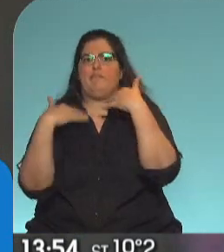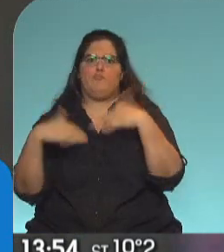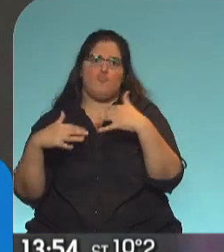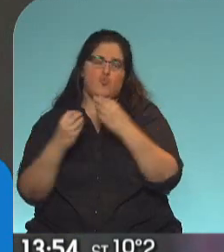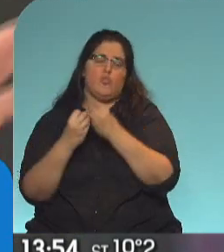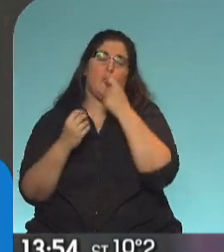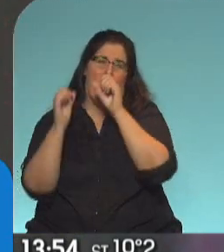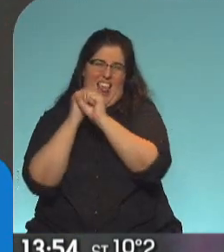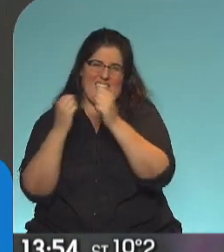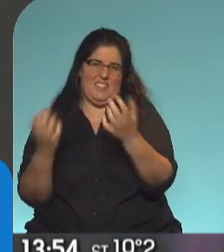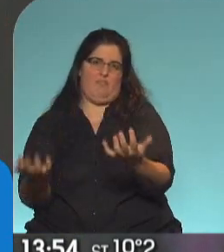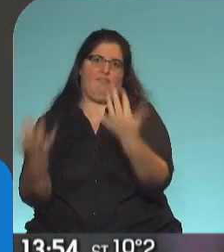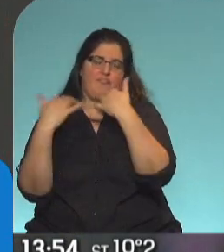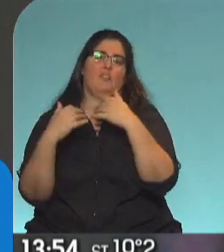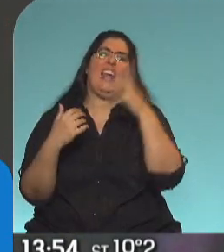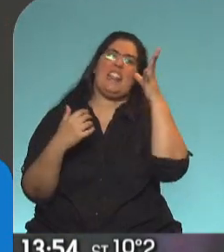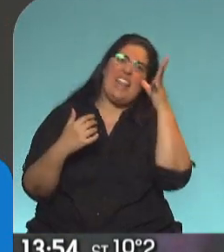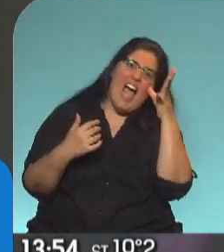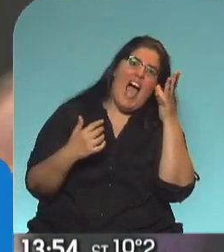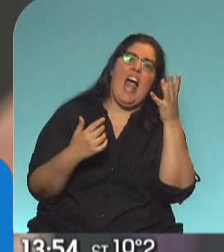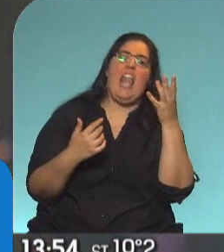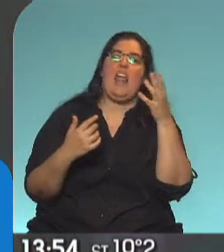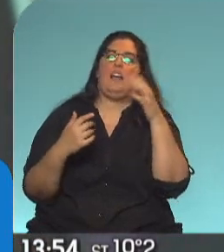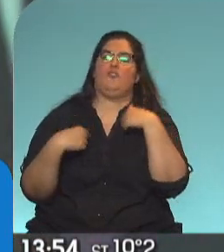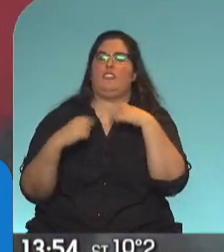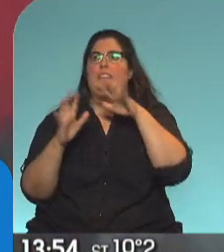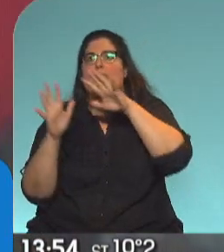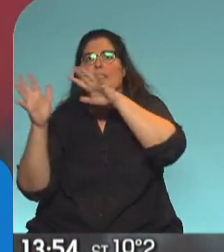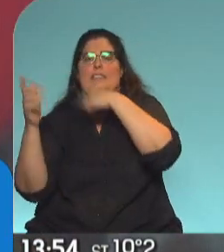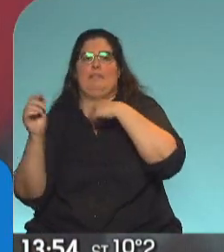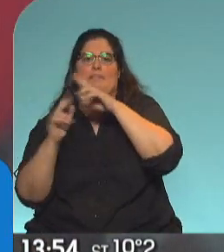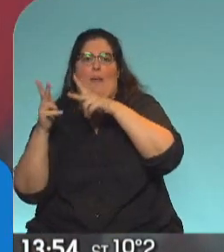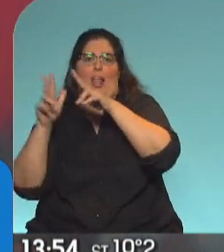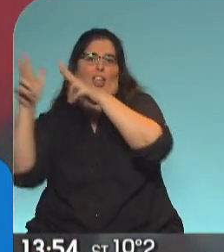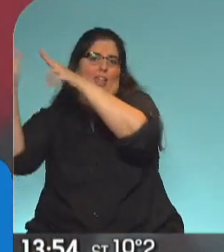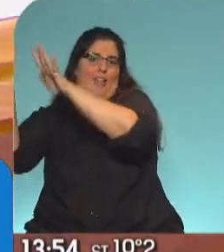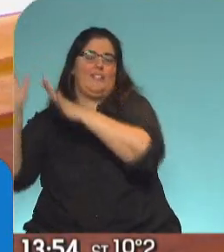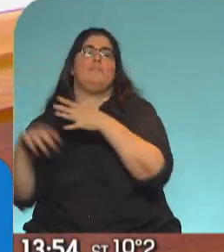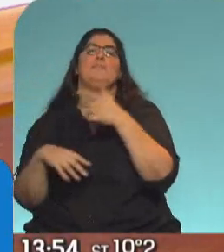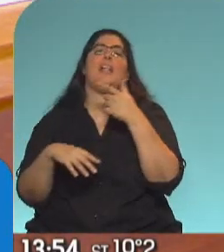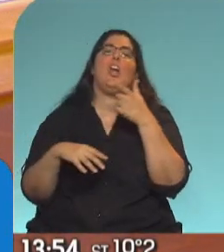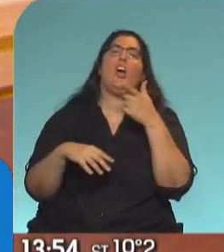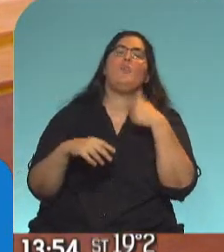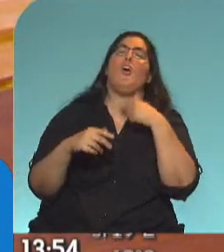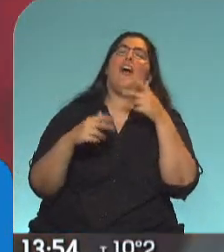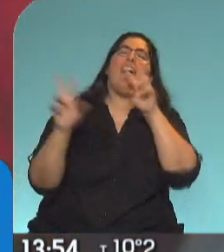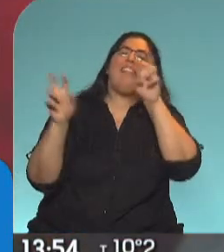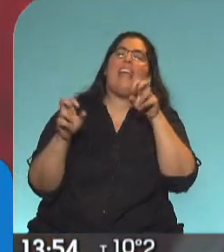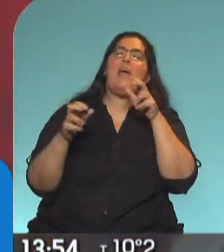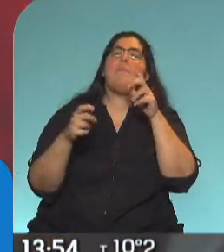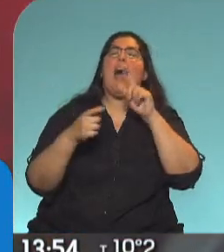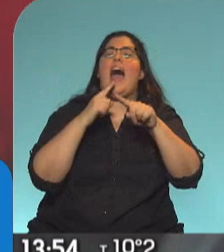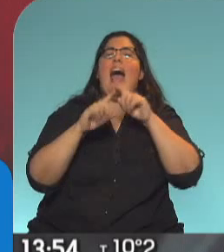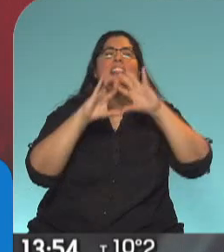caso de Grecia, y también con Italia. Me estoy abriendo para el otro lado. Pero Vamos a aclarar, siempre que uno Sí. habla de estos temas de relaciones